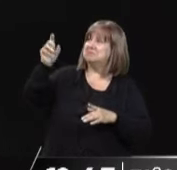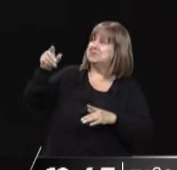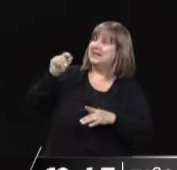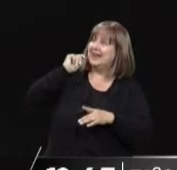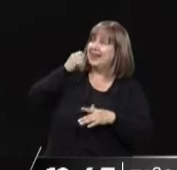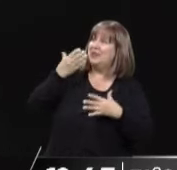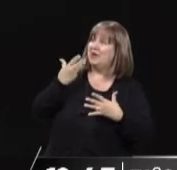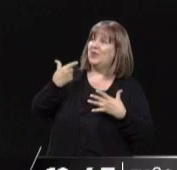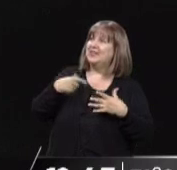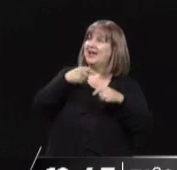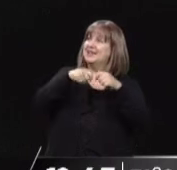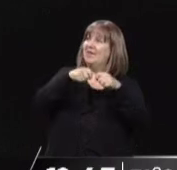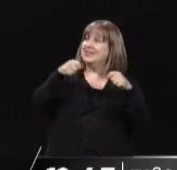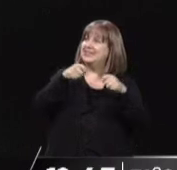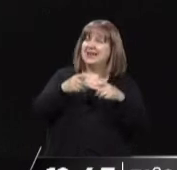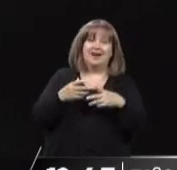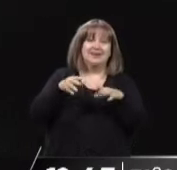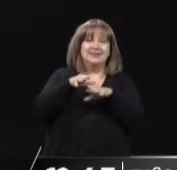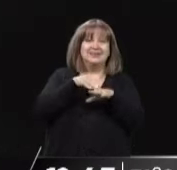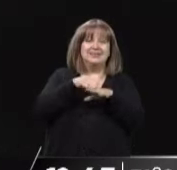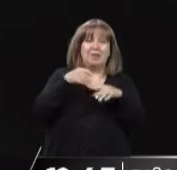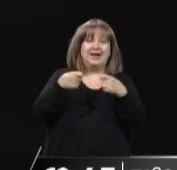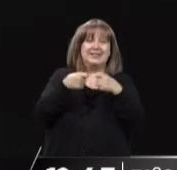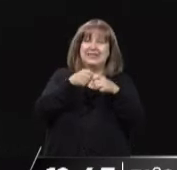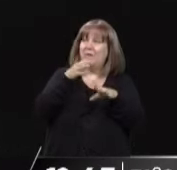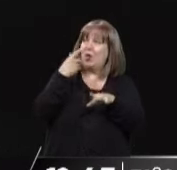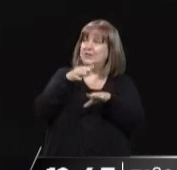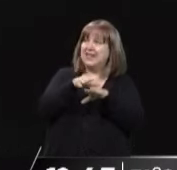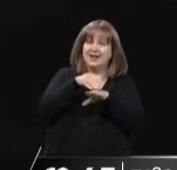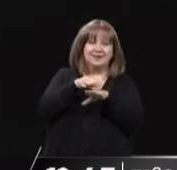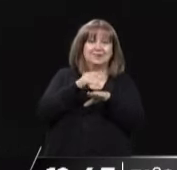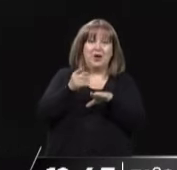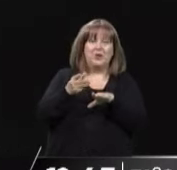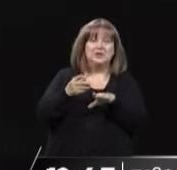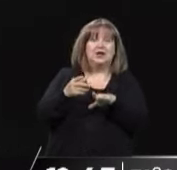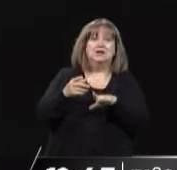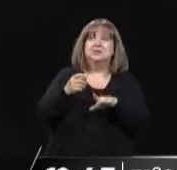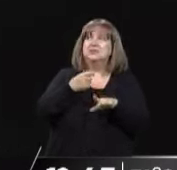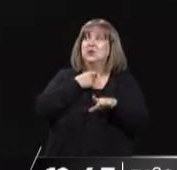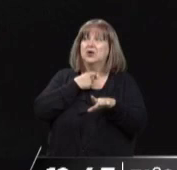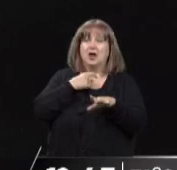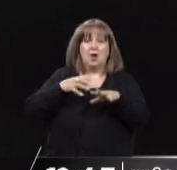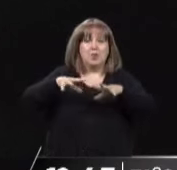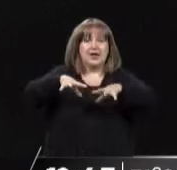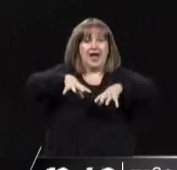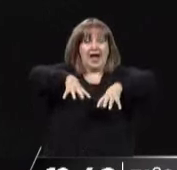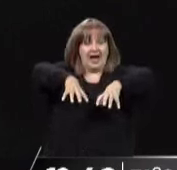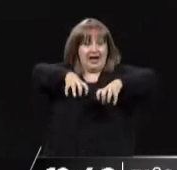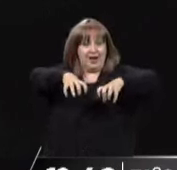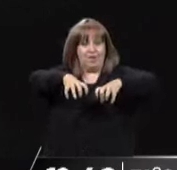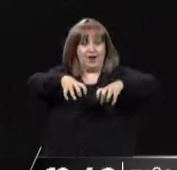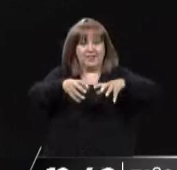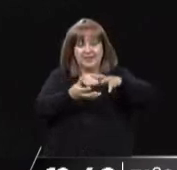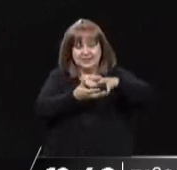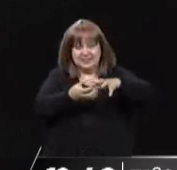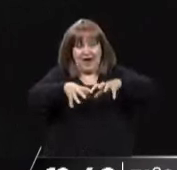qué lindo. A mí me gustan mucho. Yo más allá de lo lindos que le quedan, que es cierto, quiero que le peguen muy fuerte y muy acertadamente a la